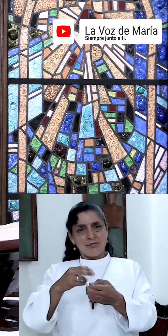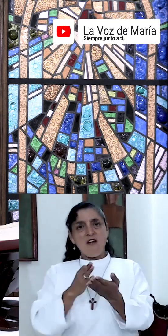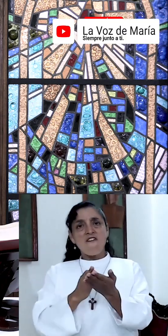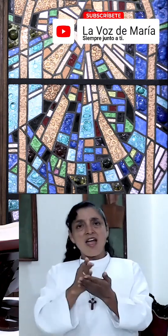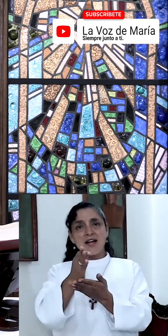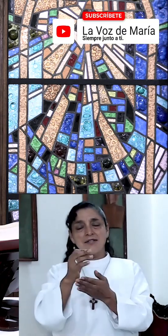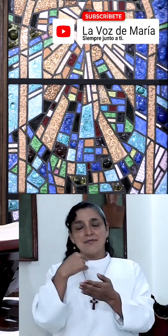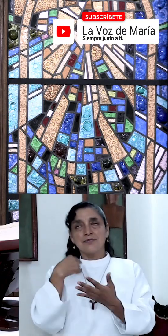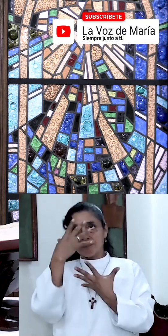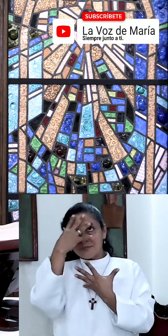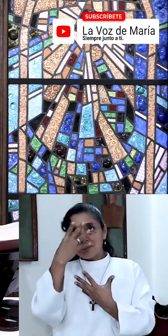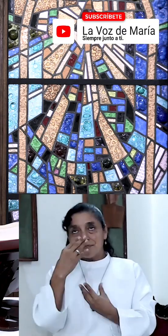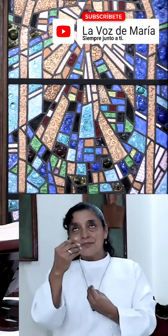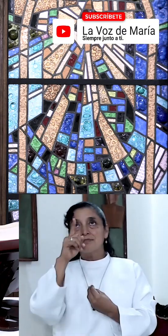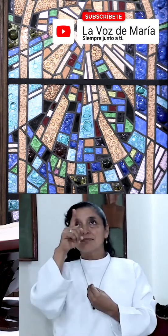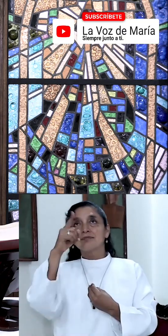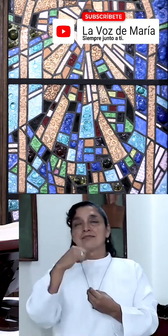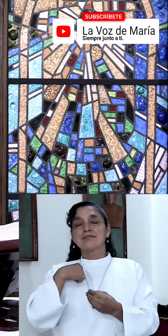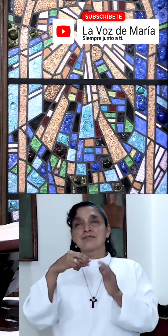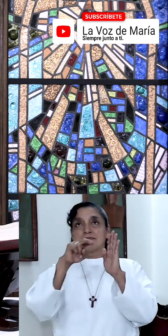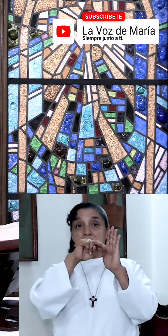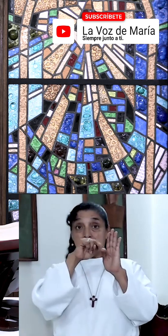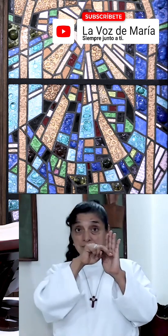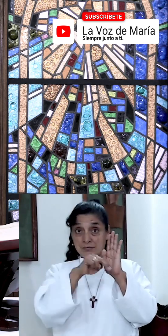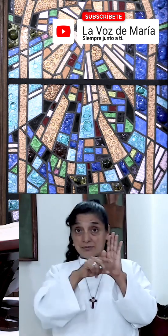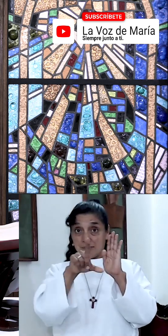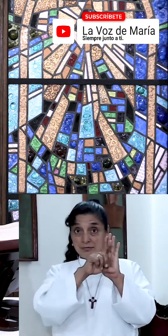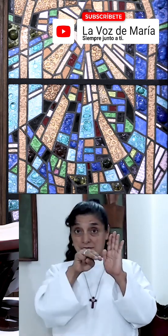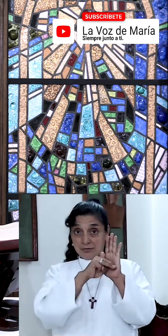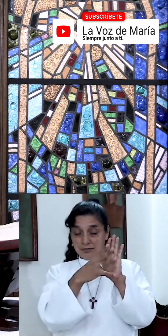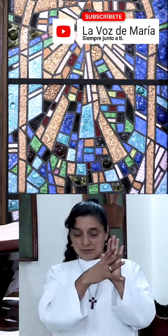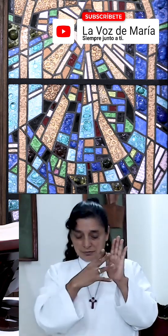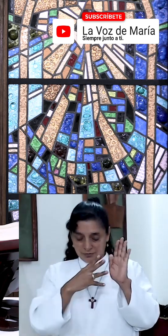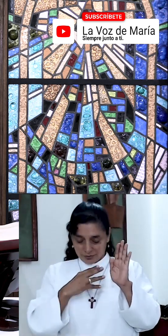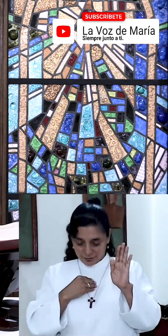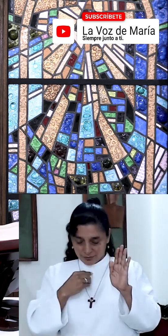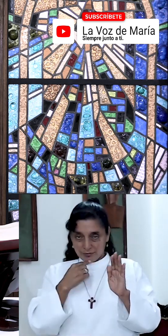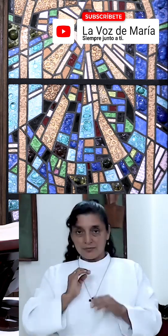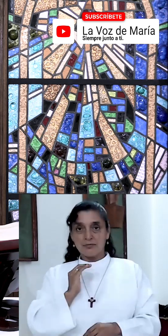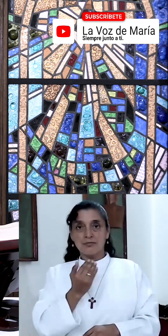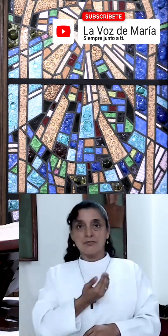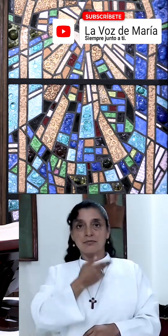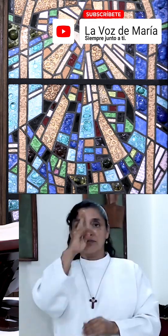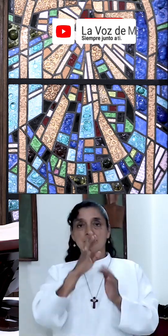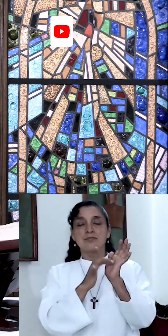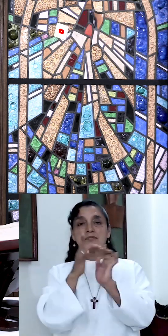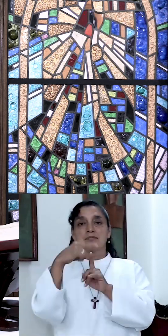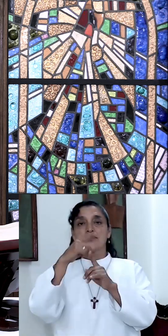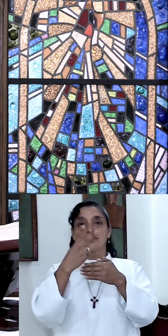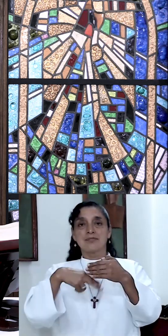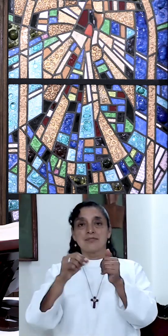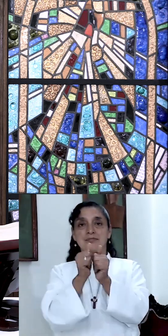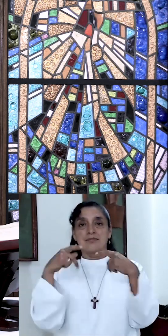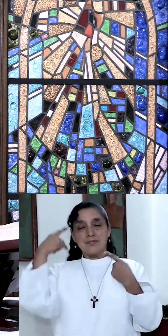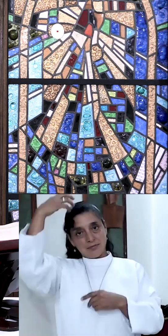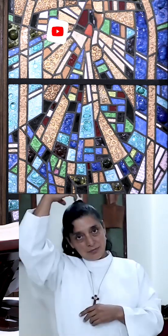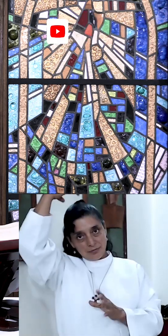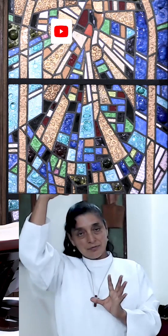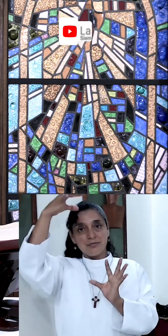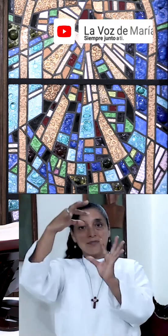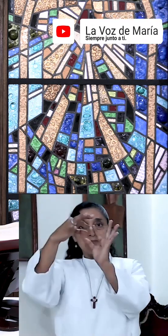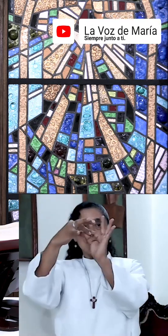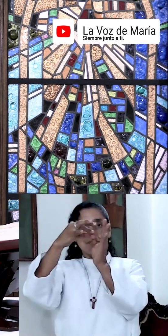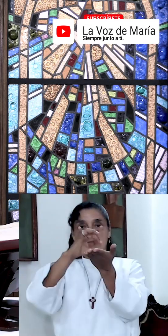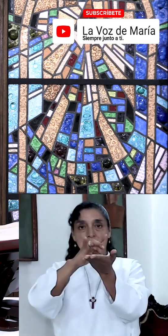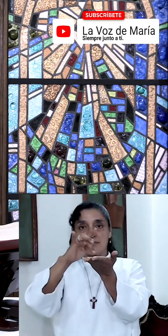en el cumplimiento de tus mandatos. Por nuestro Señor Jesucristo, tu Hijo, que vive y reina contigo